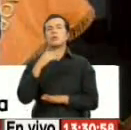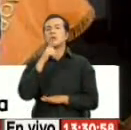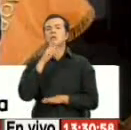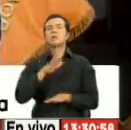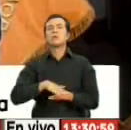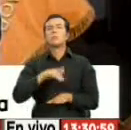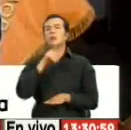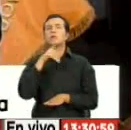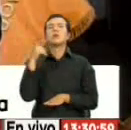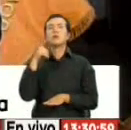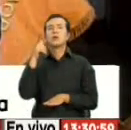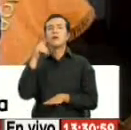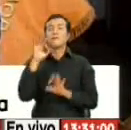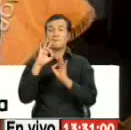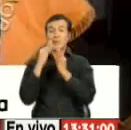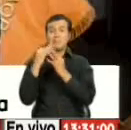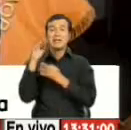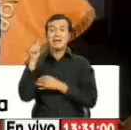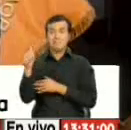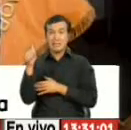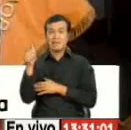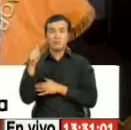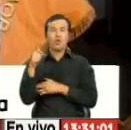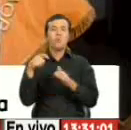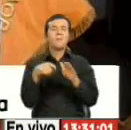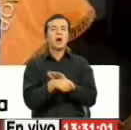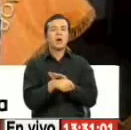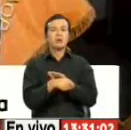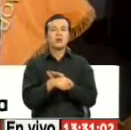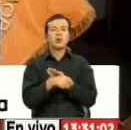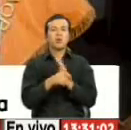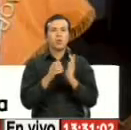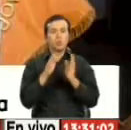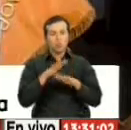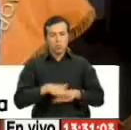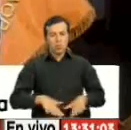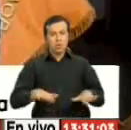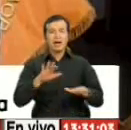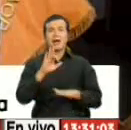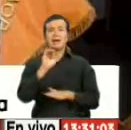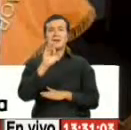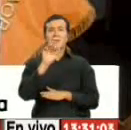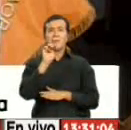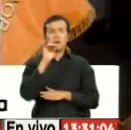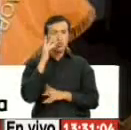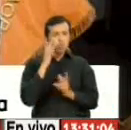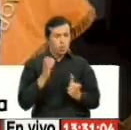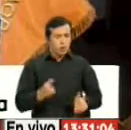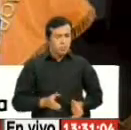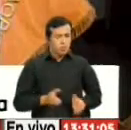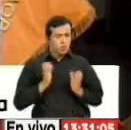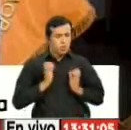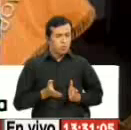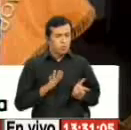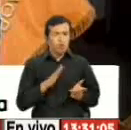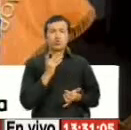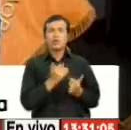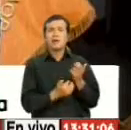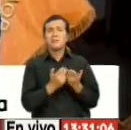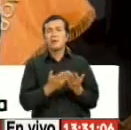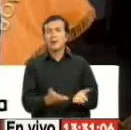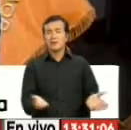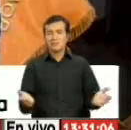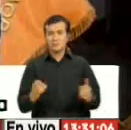sería un allegado a la familia los restos fueron hallados en una quebrada en catamayo lamentablemente incinerada